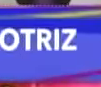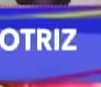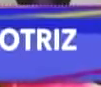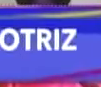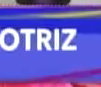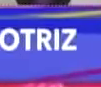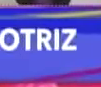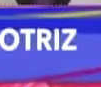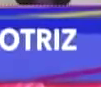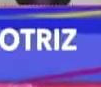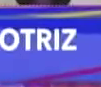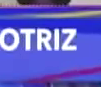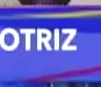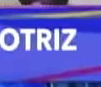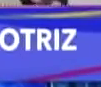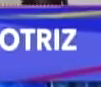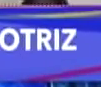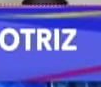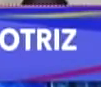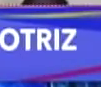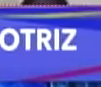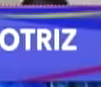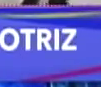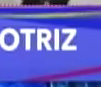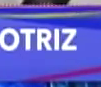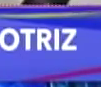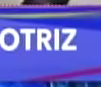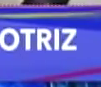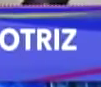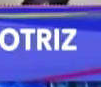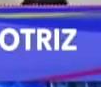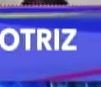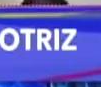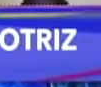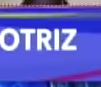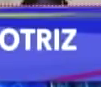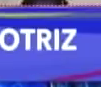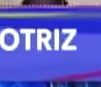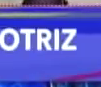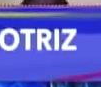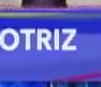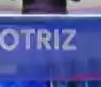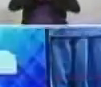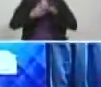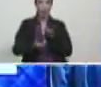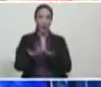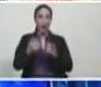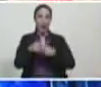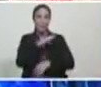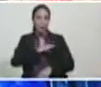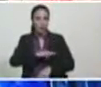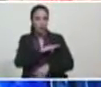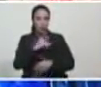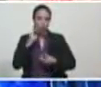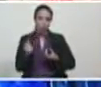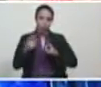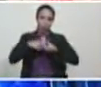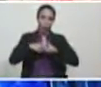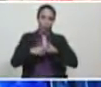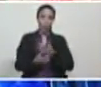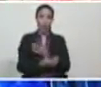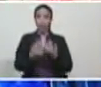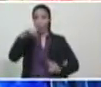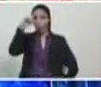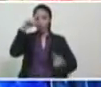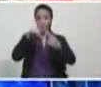Compañero ministro Hipólito Abreu, parte de la gran misión, forma parte de la gran misión que tiene un objetivo,